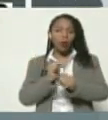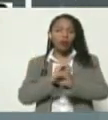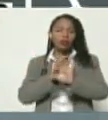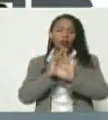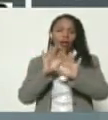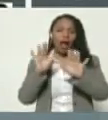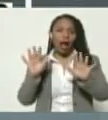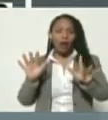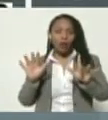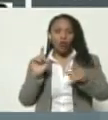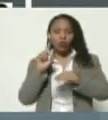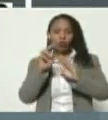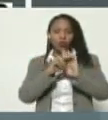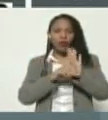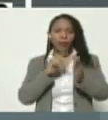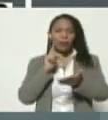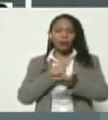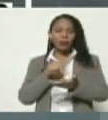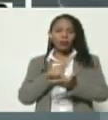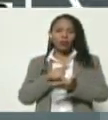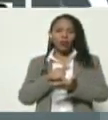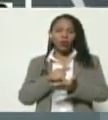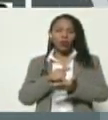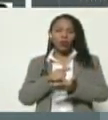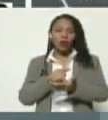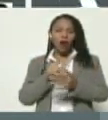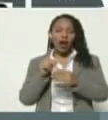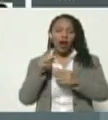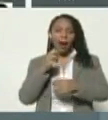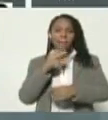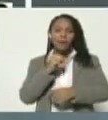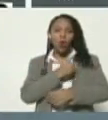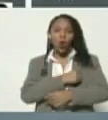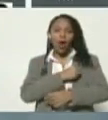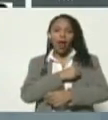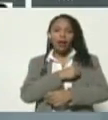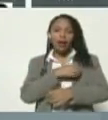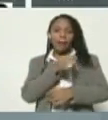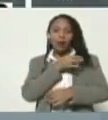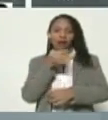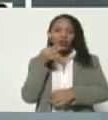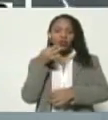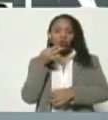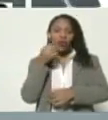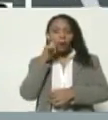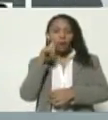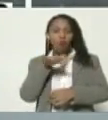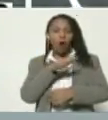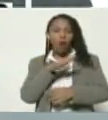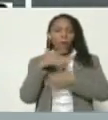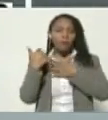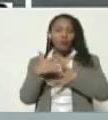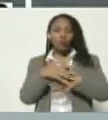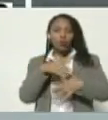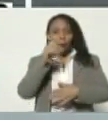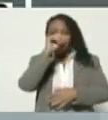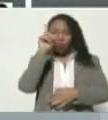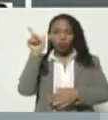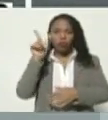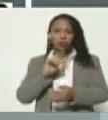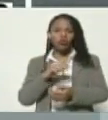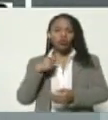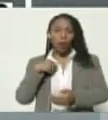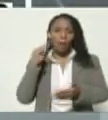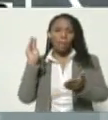transparencia, en su nivel de participación, en la moral y en la calidad del pueblo militante del PSUV, yo